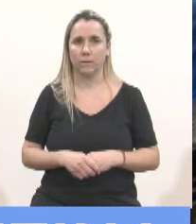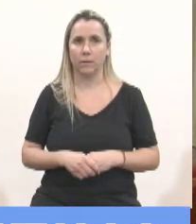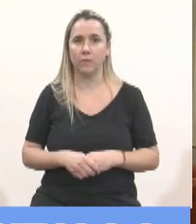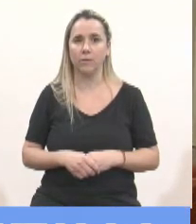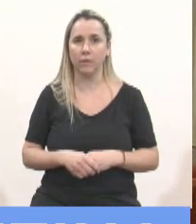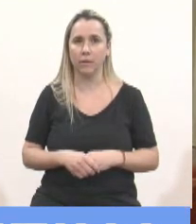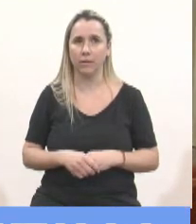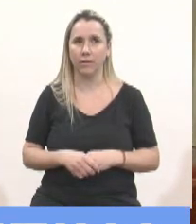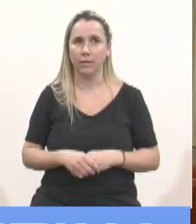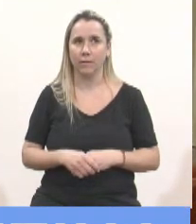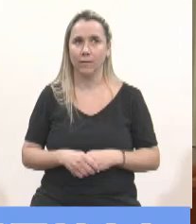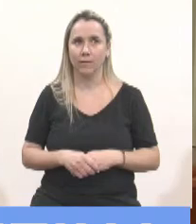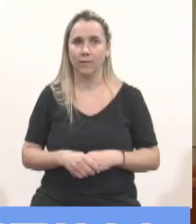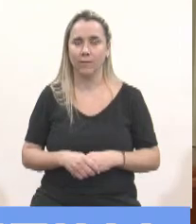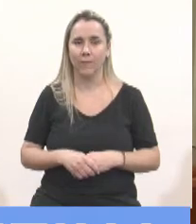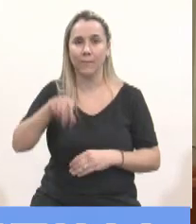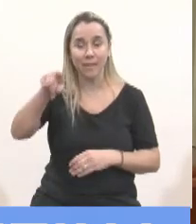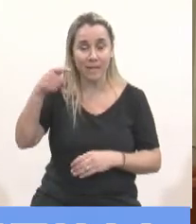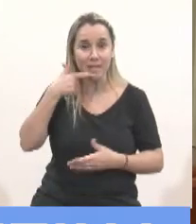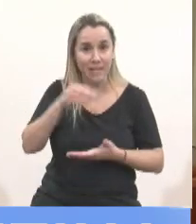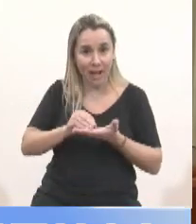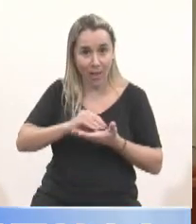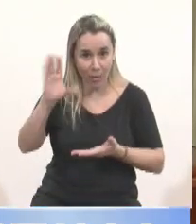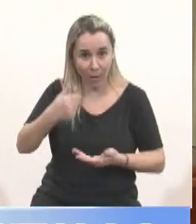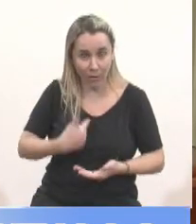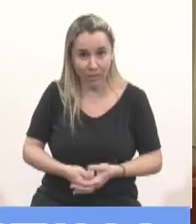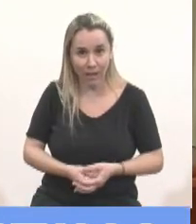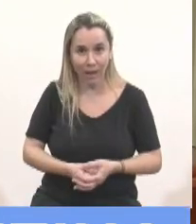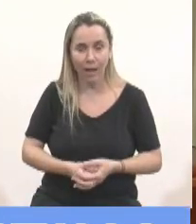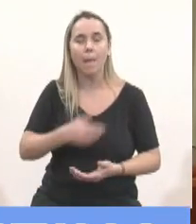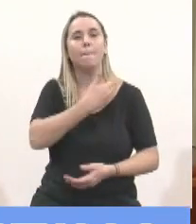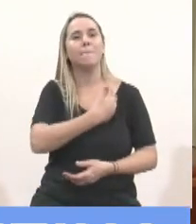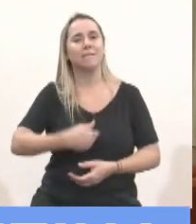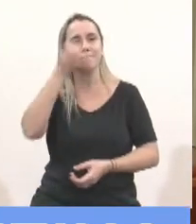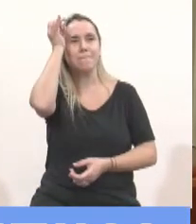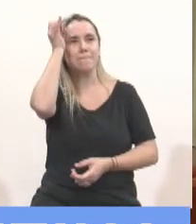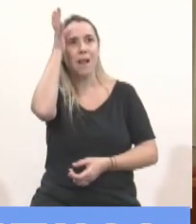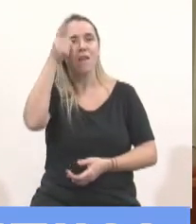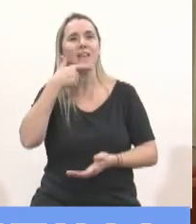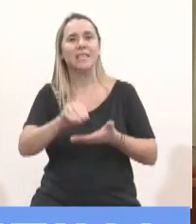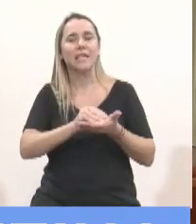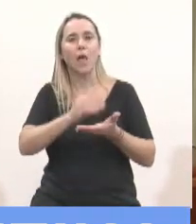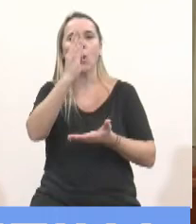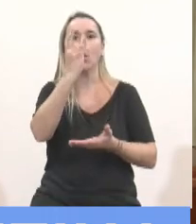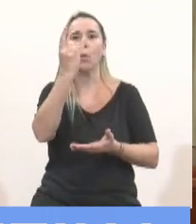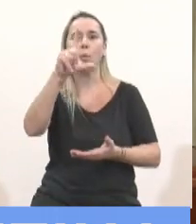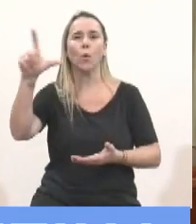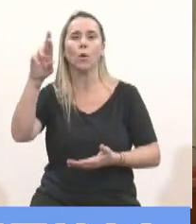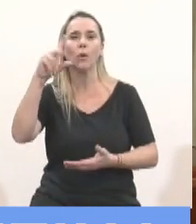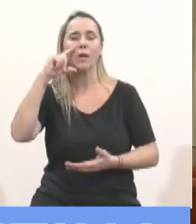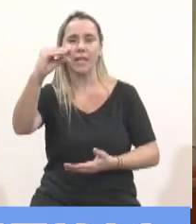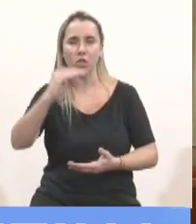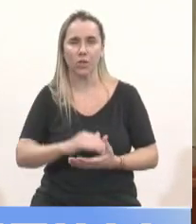Hola, ¿me escucha, senador? Sí, presidenta, perdón, el senador Bullrich.